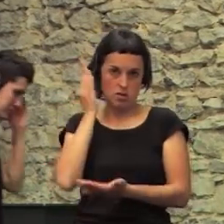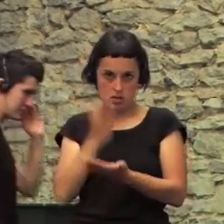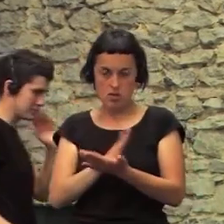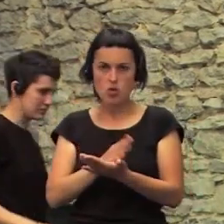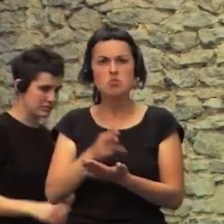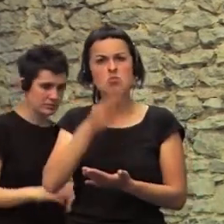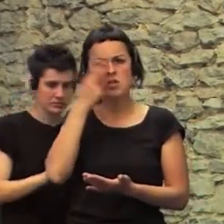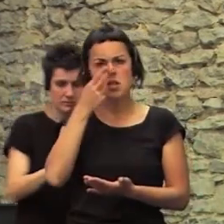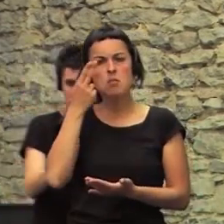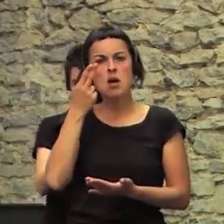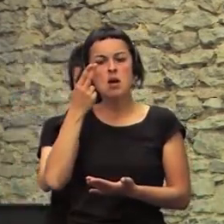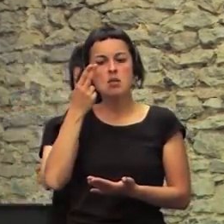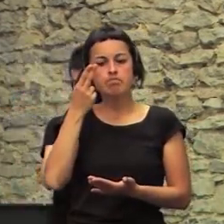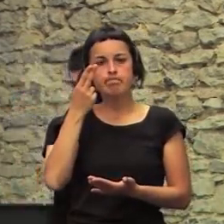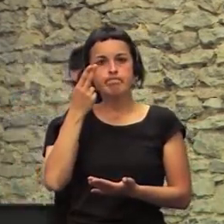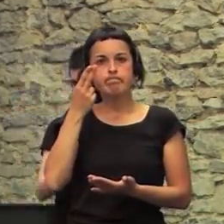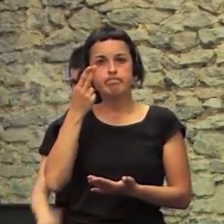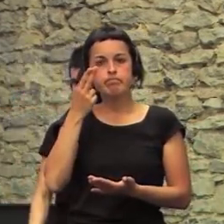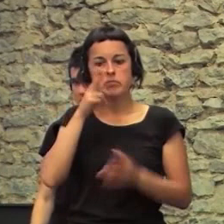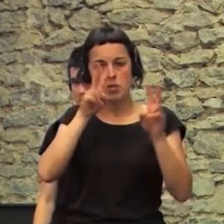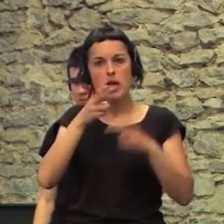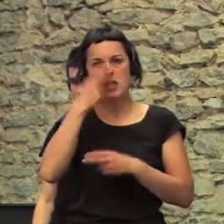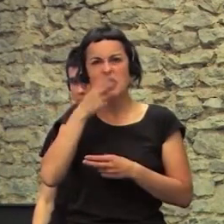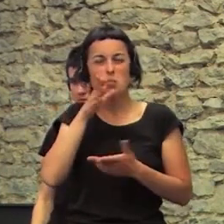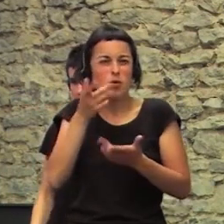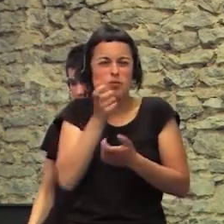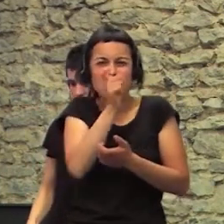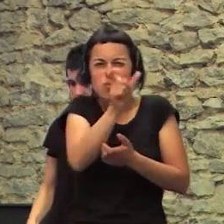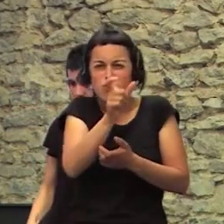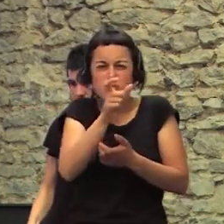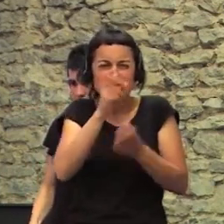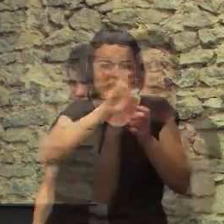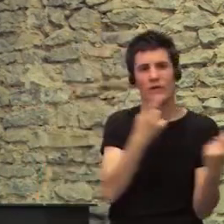interesante porque no hay cifras, o sea, hay muchas cifras, perdón. El